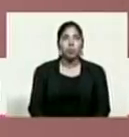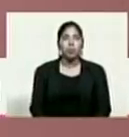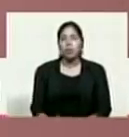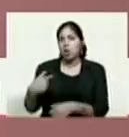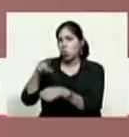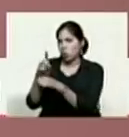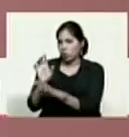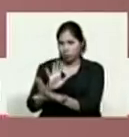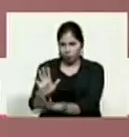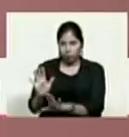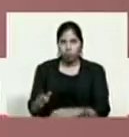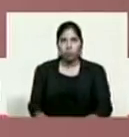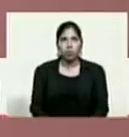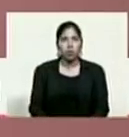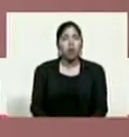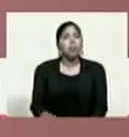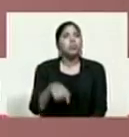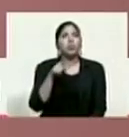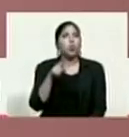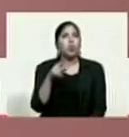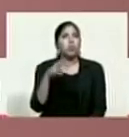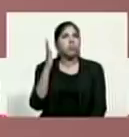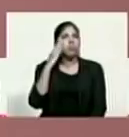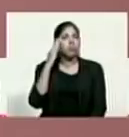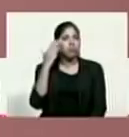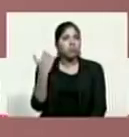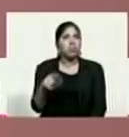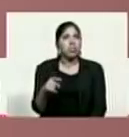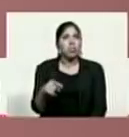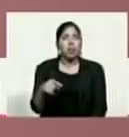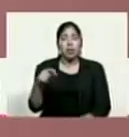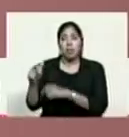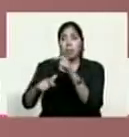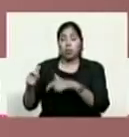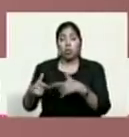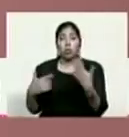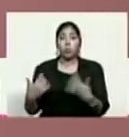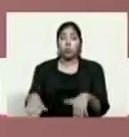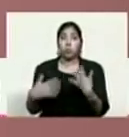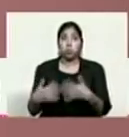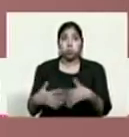Y usted, sabiendo que dejaba mucho más vulnerable a Caracas,